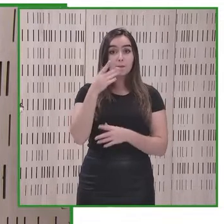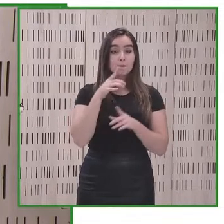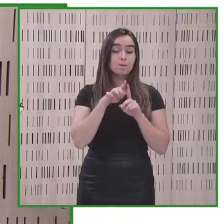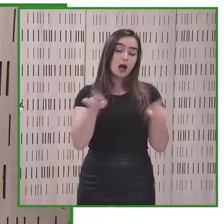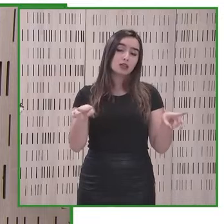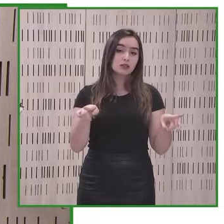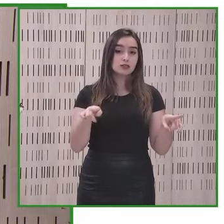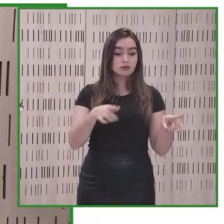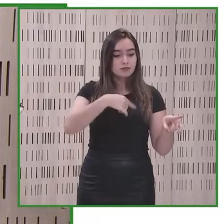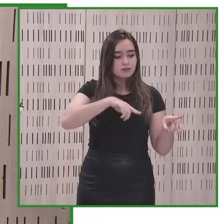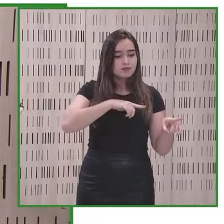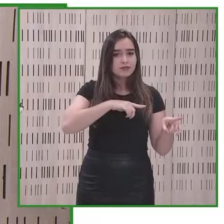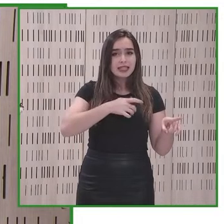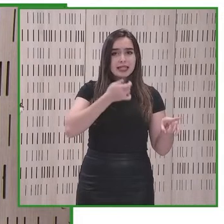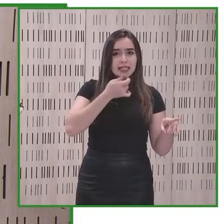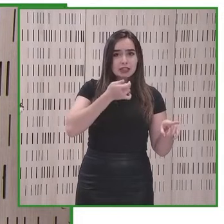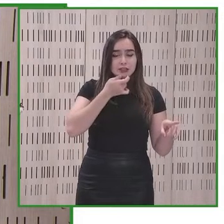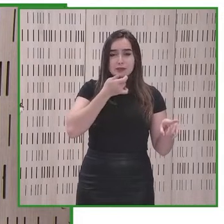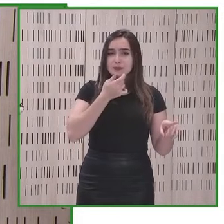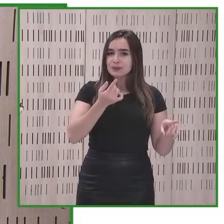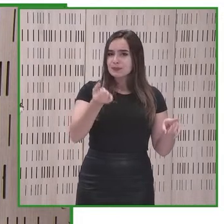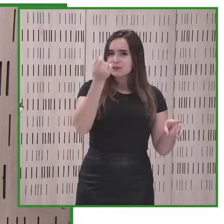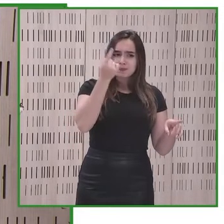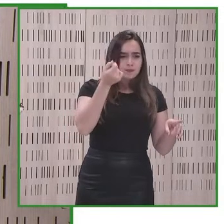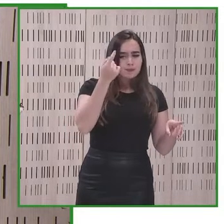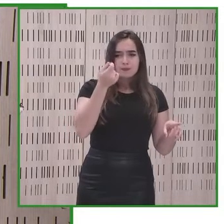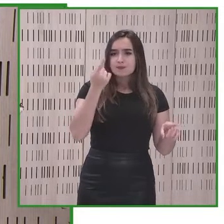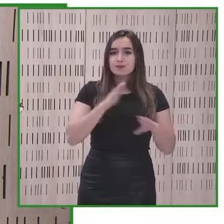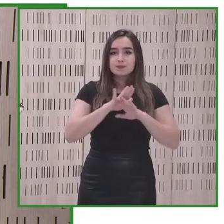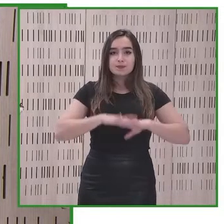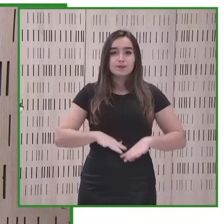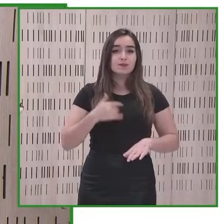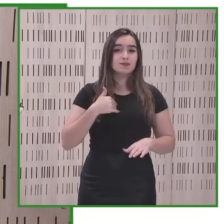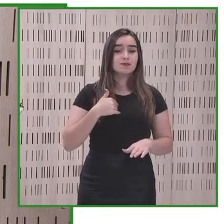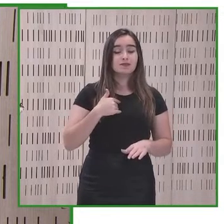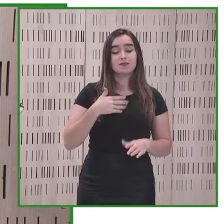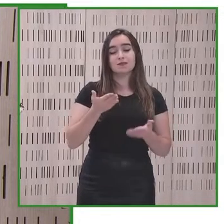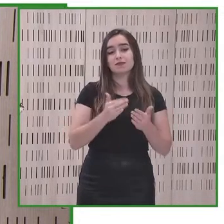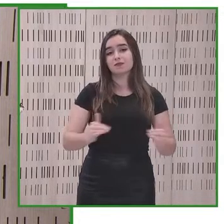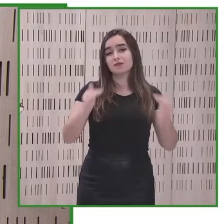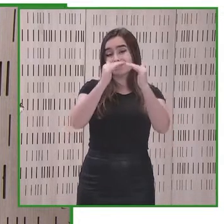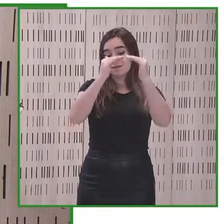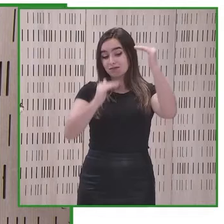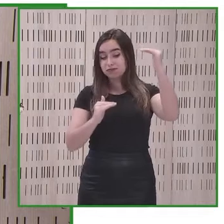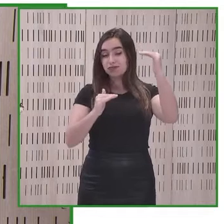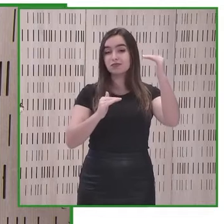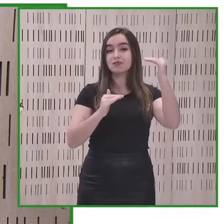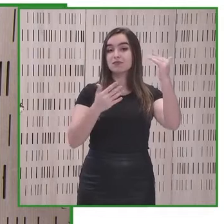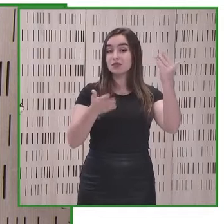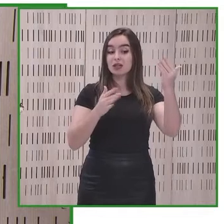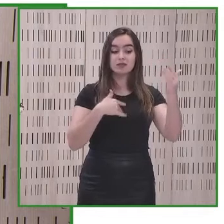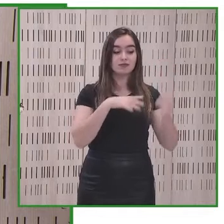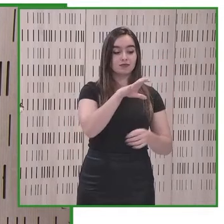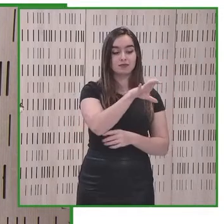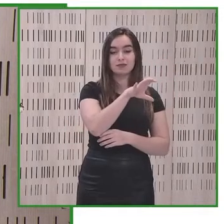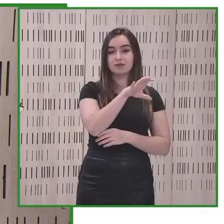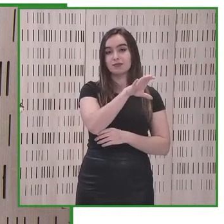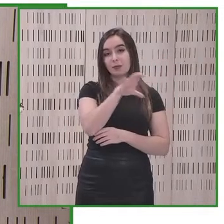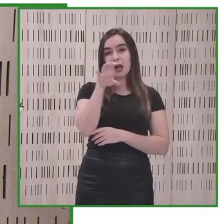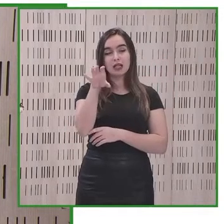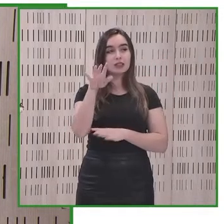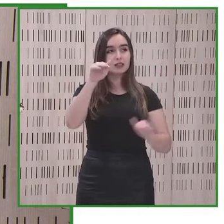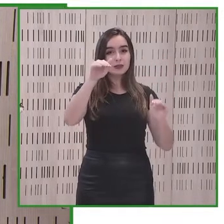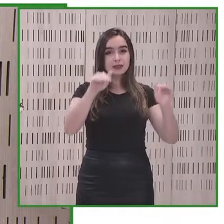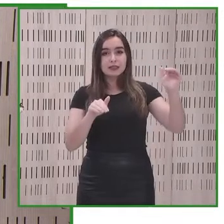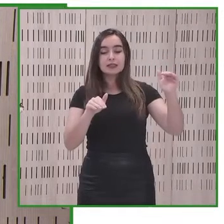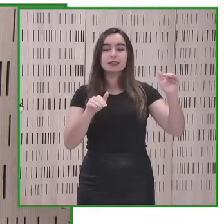región ha generado brechas y desigualdad en el acceso a la información y junto con esto y las distancias entre nuestros países y continentes